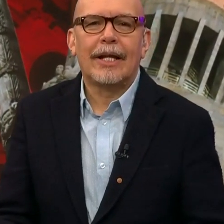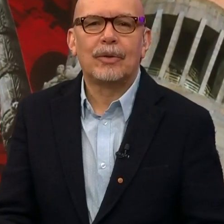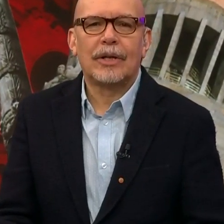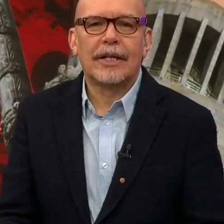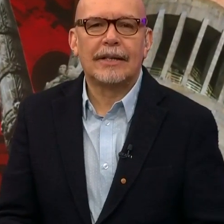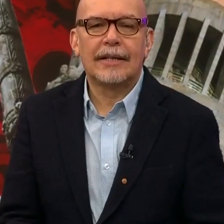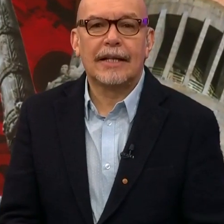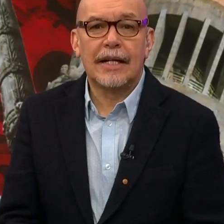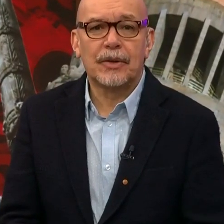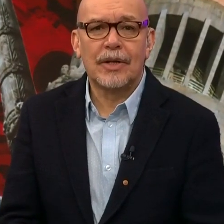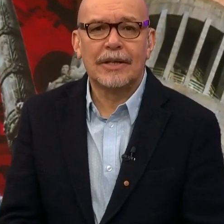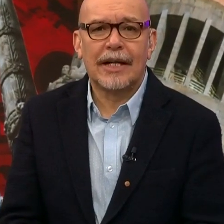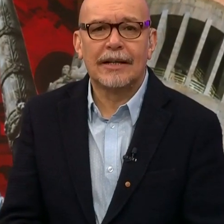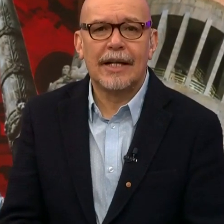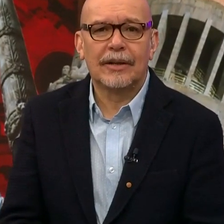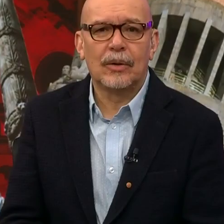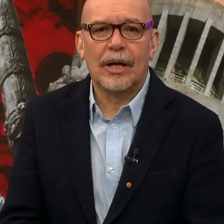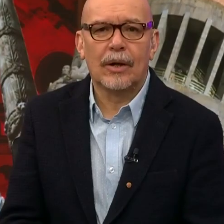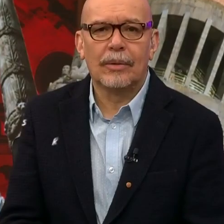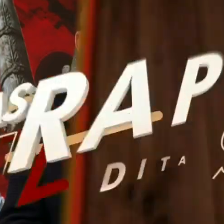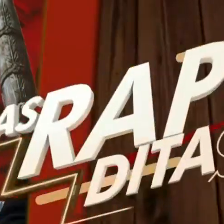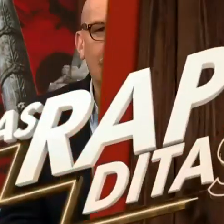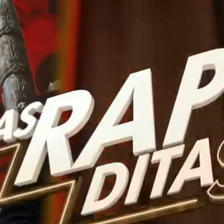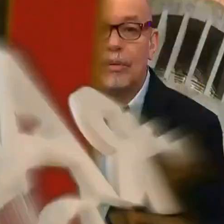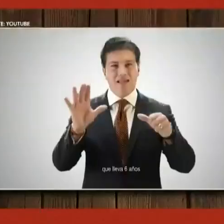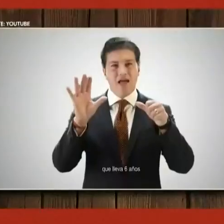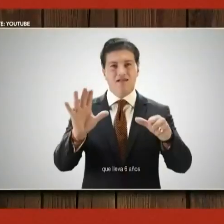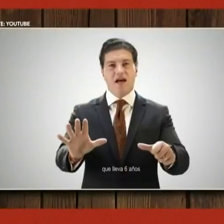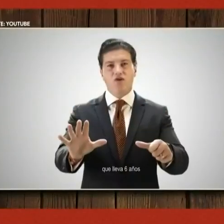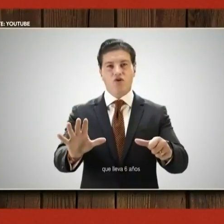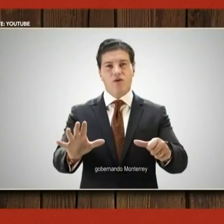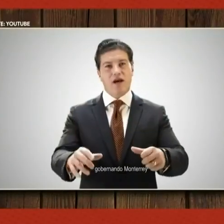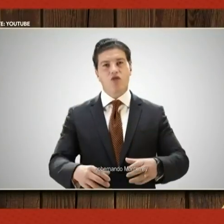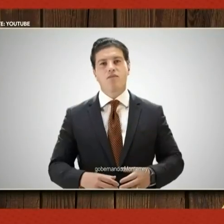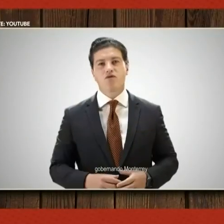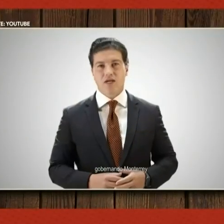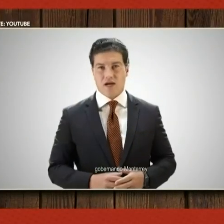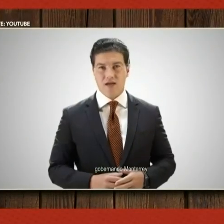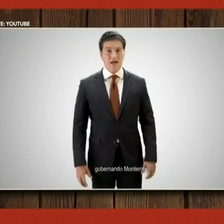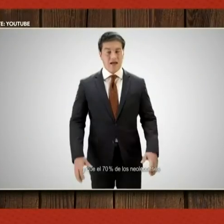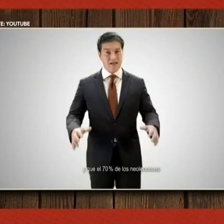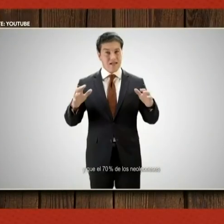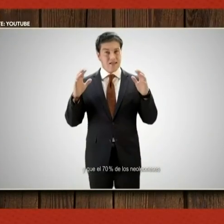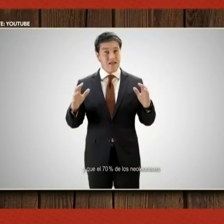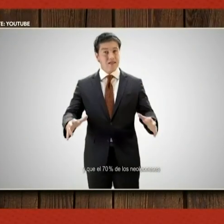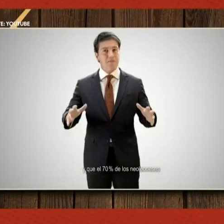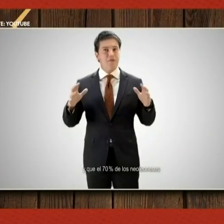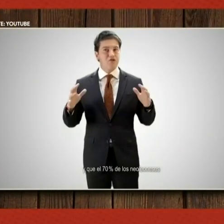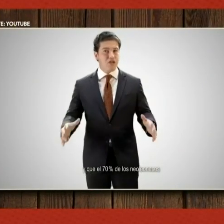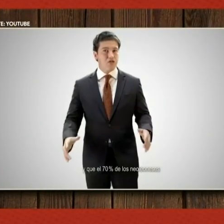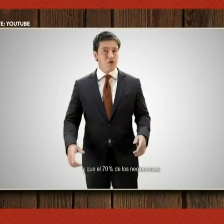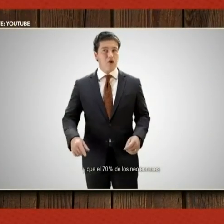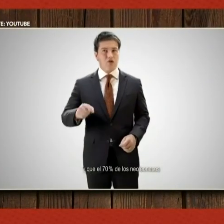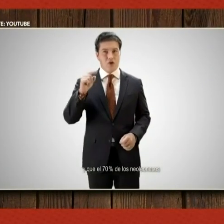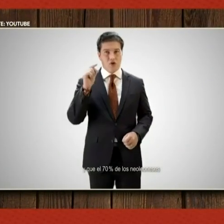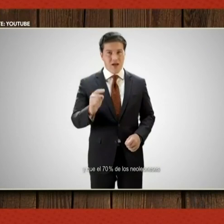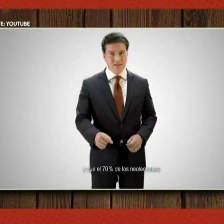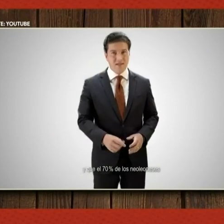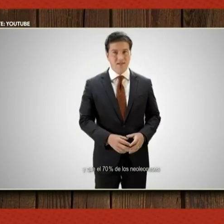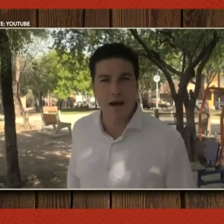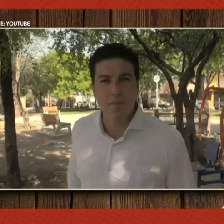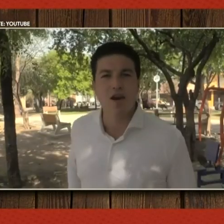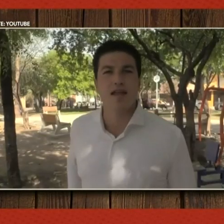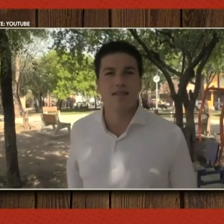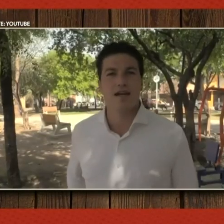En otra de sus acertadas declaraciones, el candidato a la gubernatura de Nuevo León, nuestro cliente preferido, Samuel García,